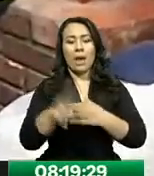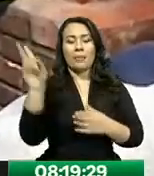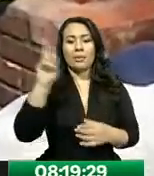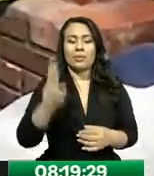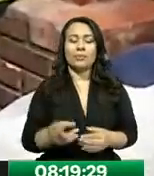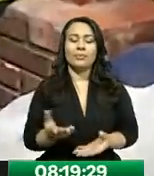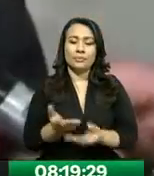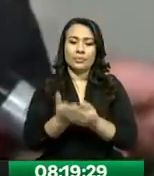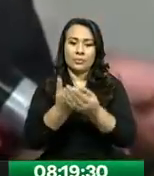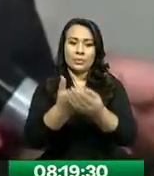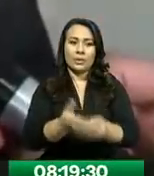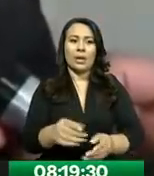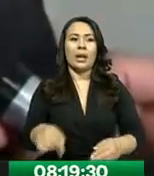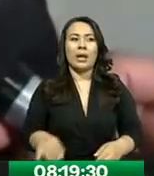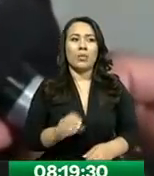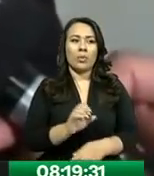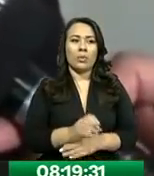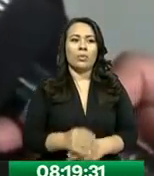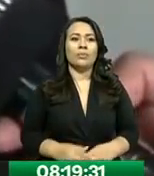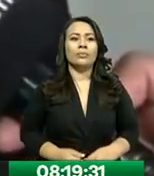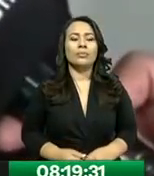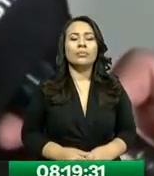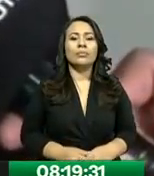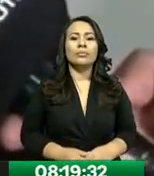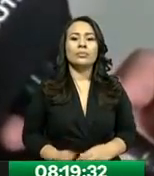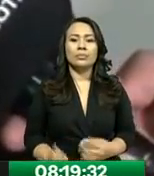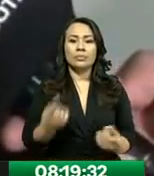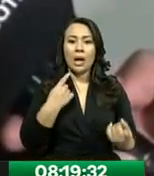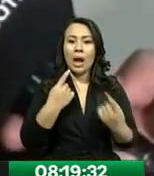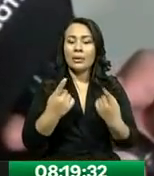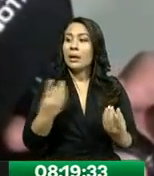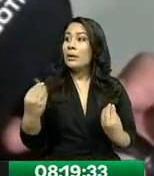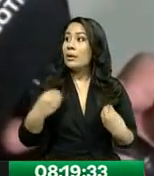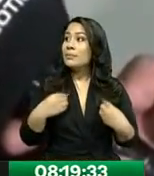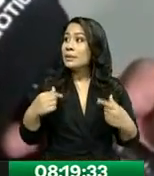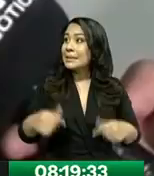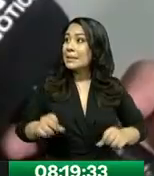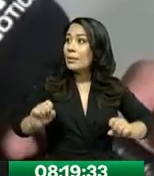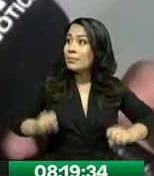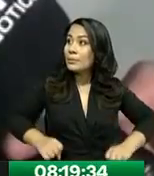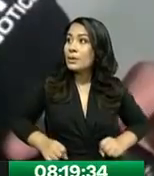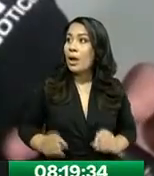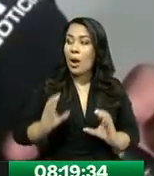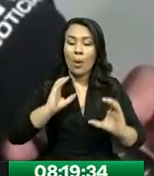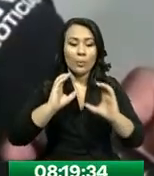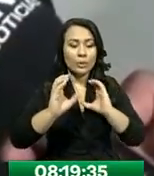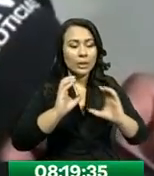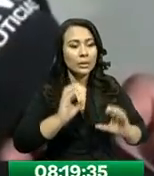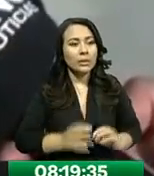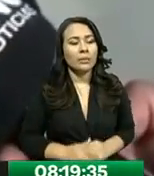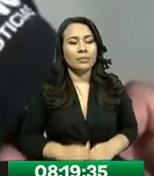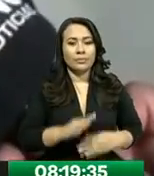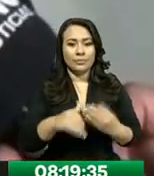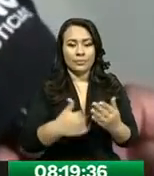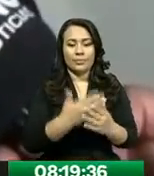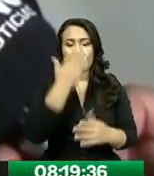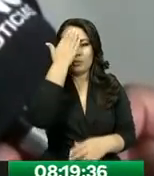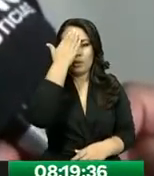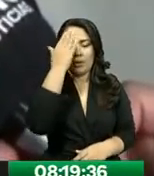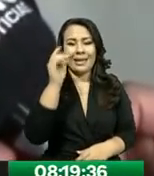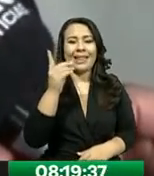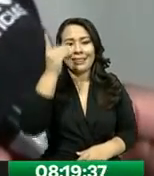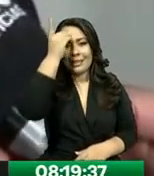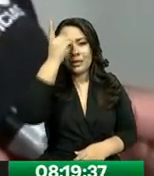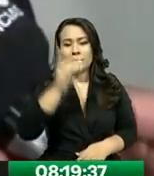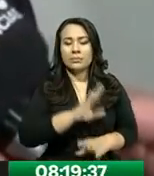legalmente a Ecuador. Hasta ahora no hemos tenido el reflejo negativo de las decisiones que